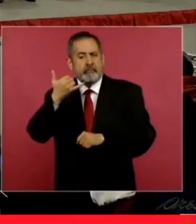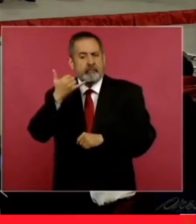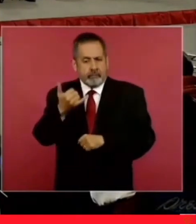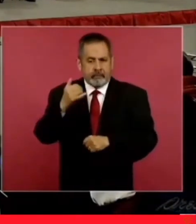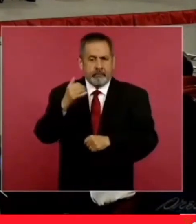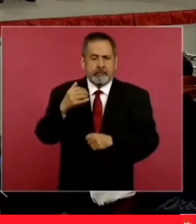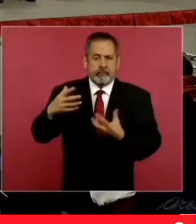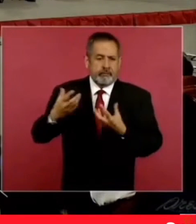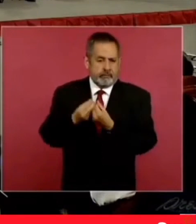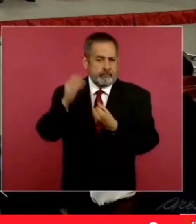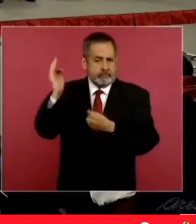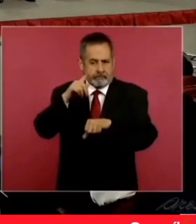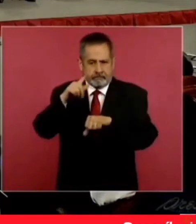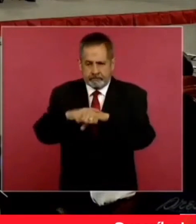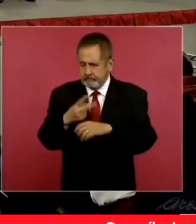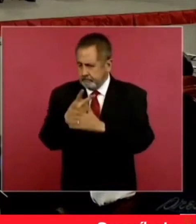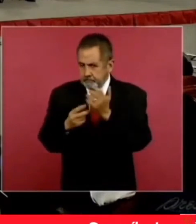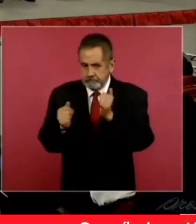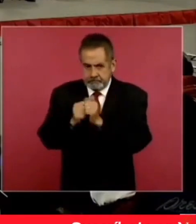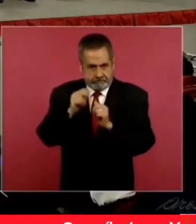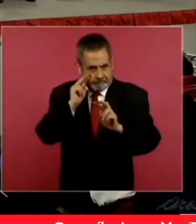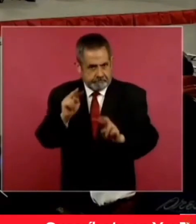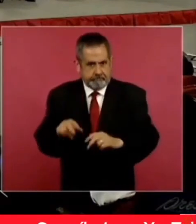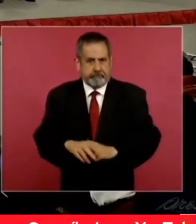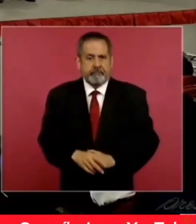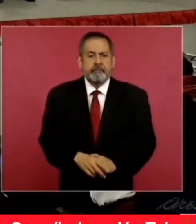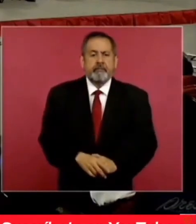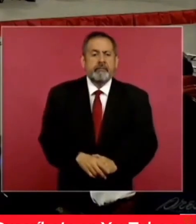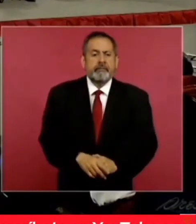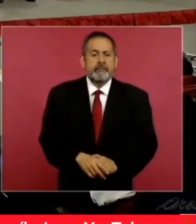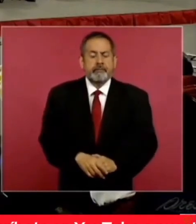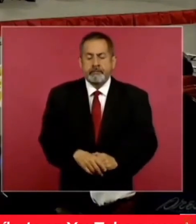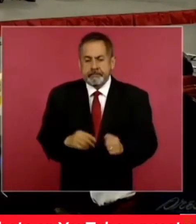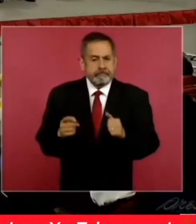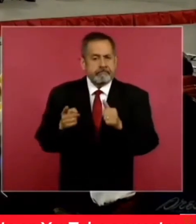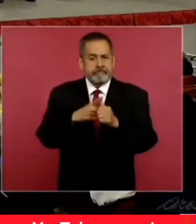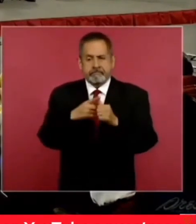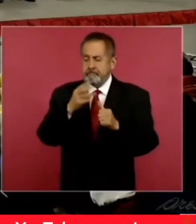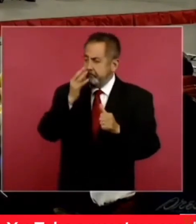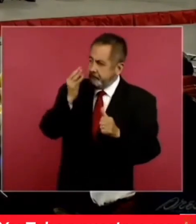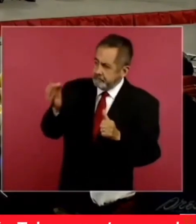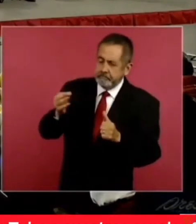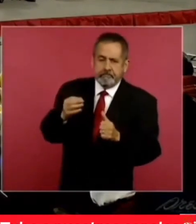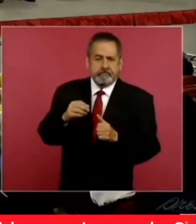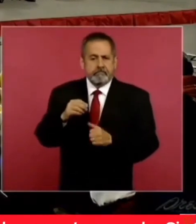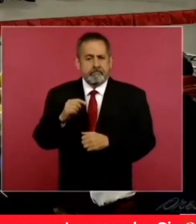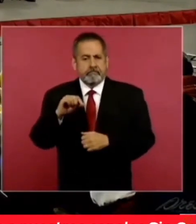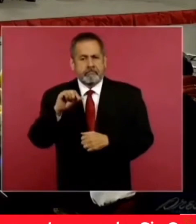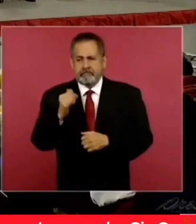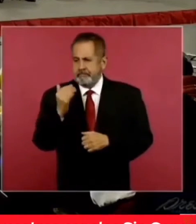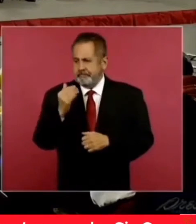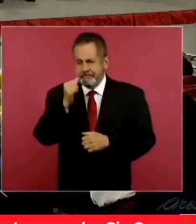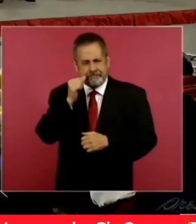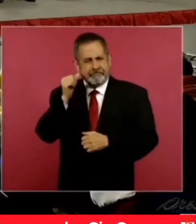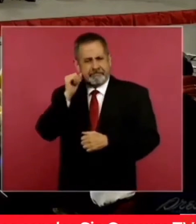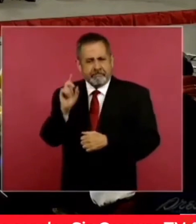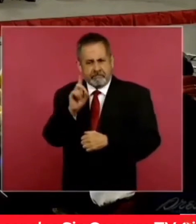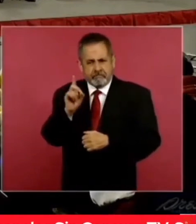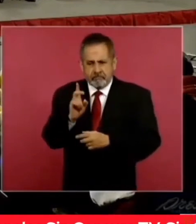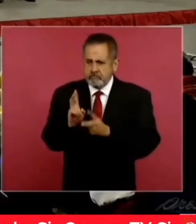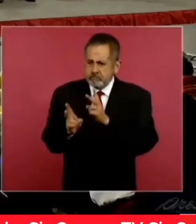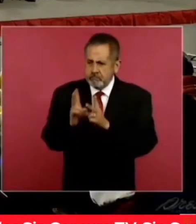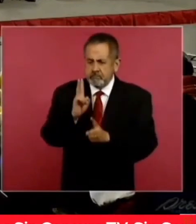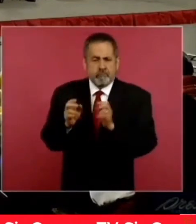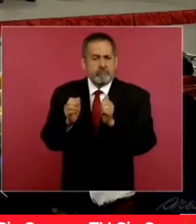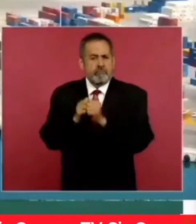federal. Siguiente, por favor. Lo primero, señor presidente, platicamos en la reunión de ayer domingo